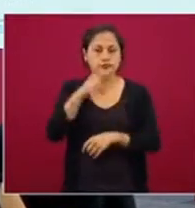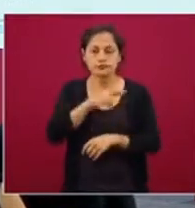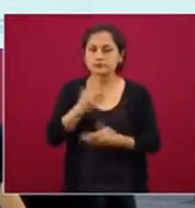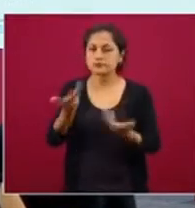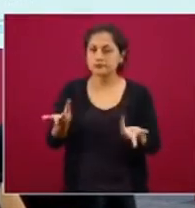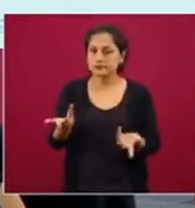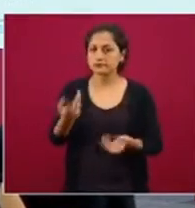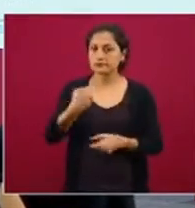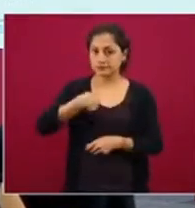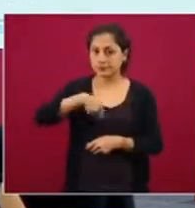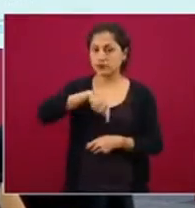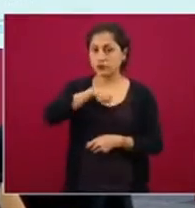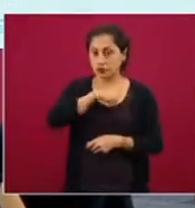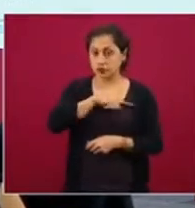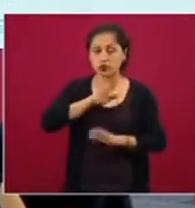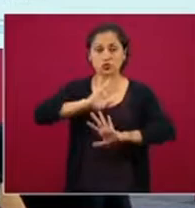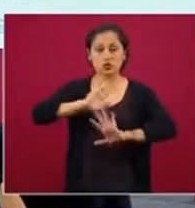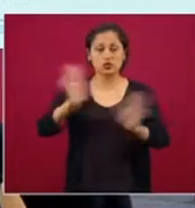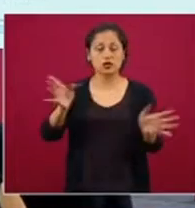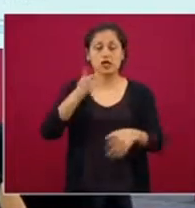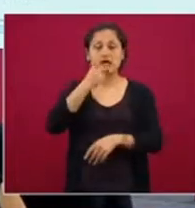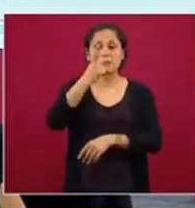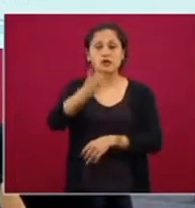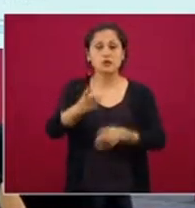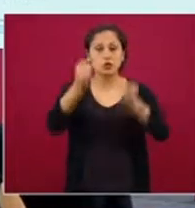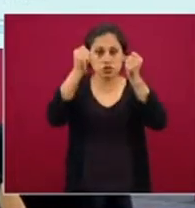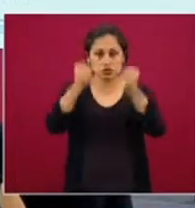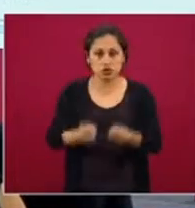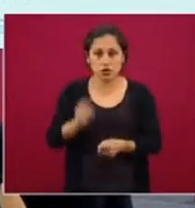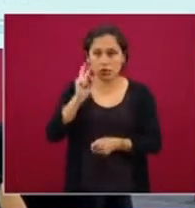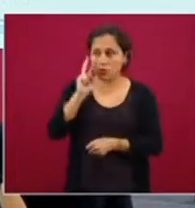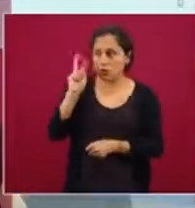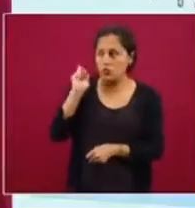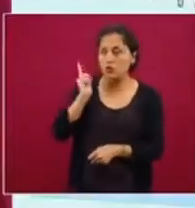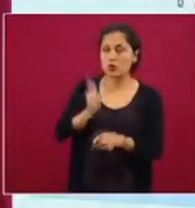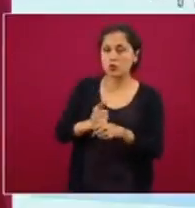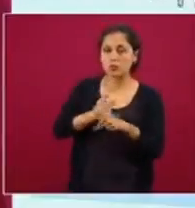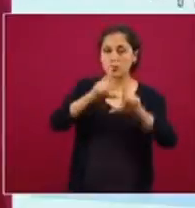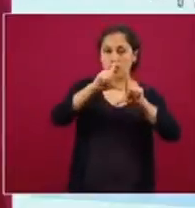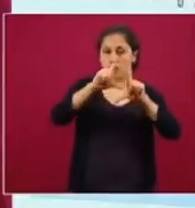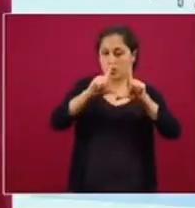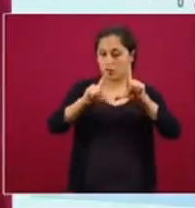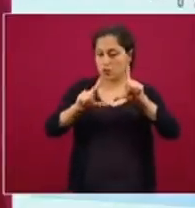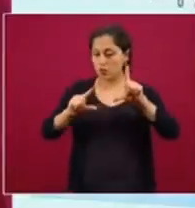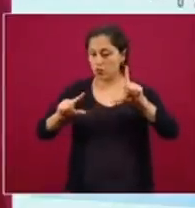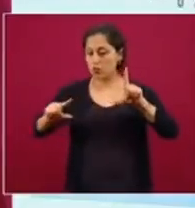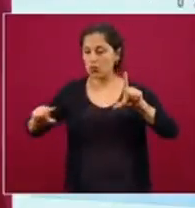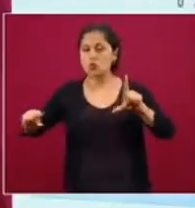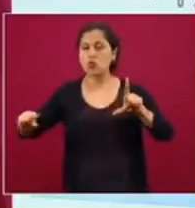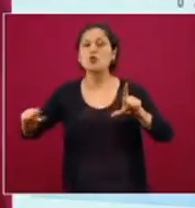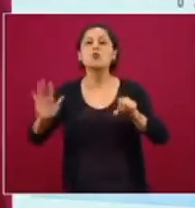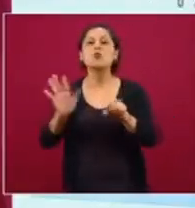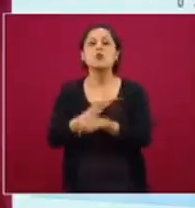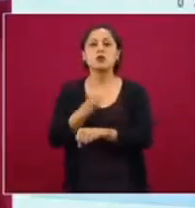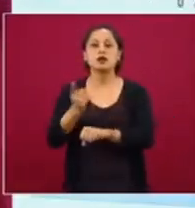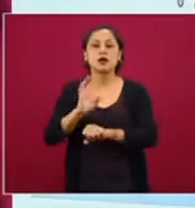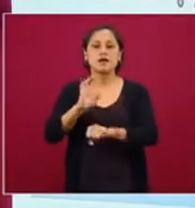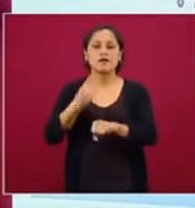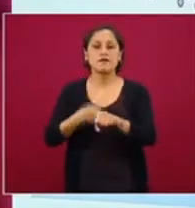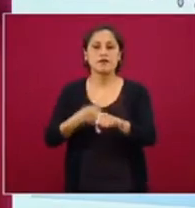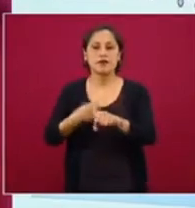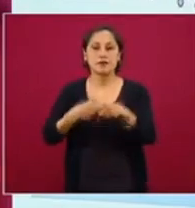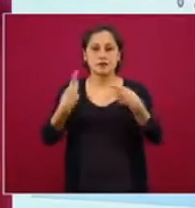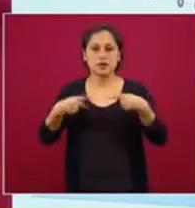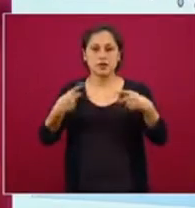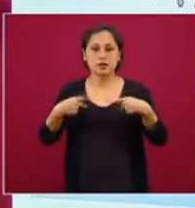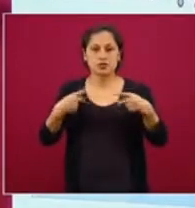la epidemia se está desacelerando, nos referimos a entre otros múltiples indicadores. Aquí se ve